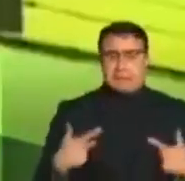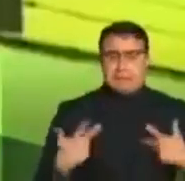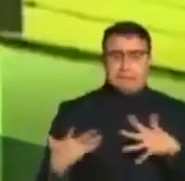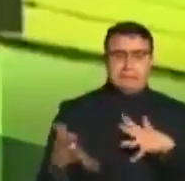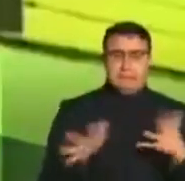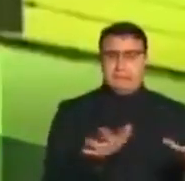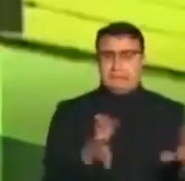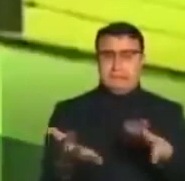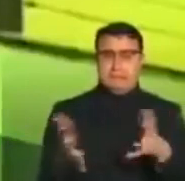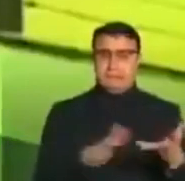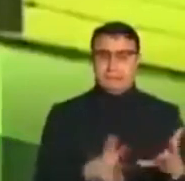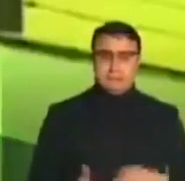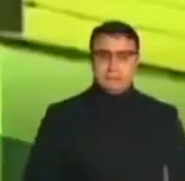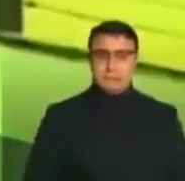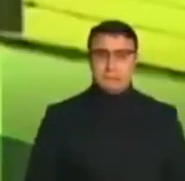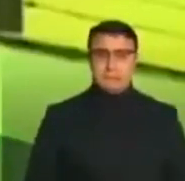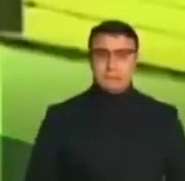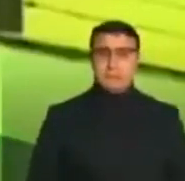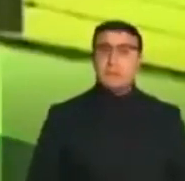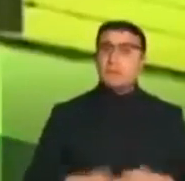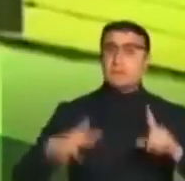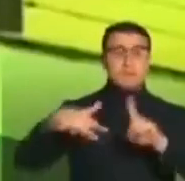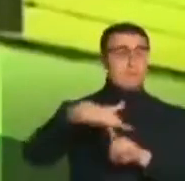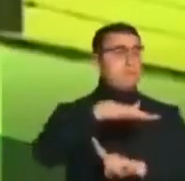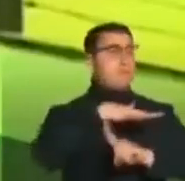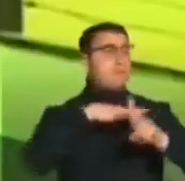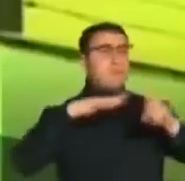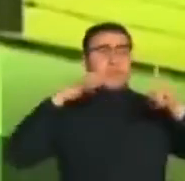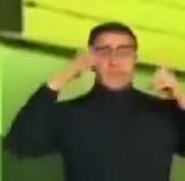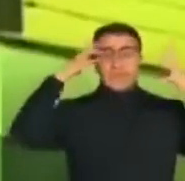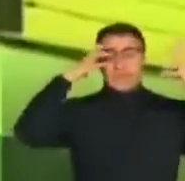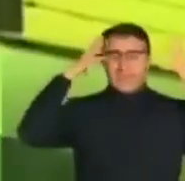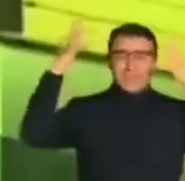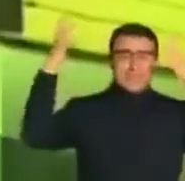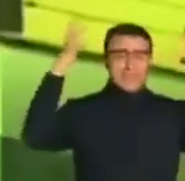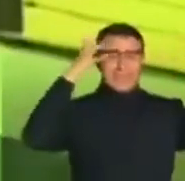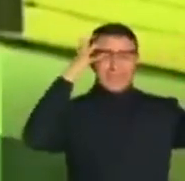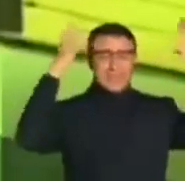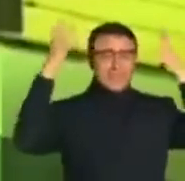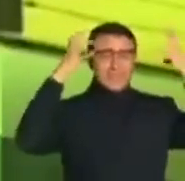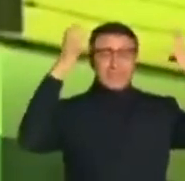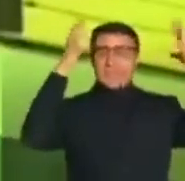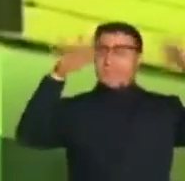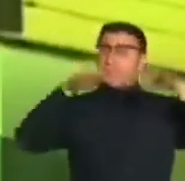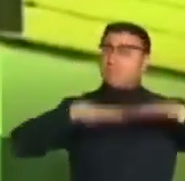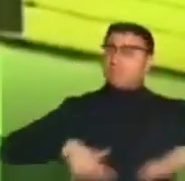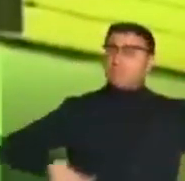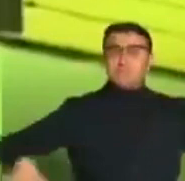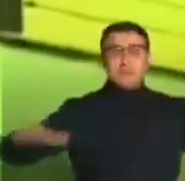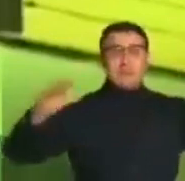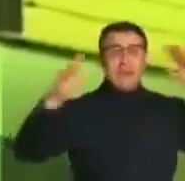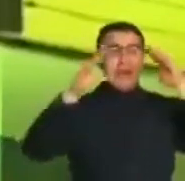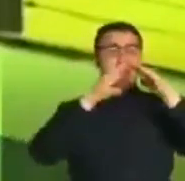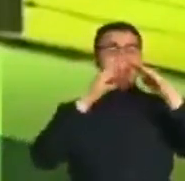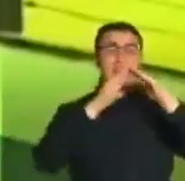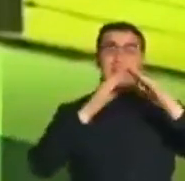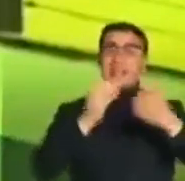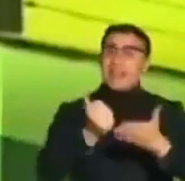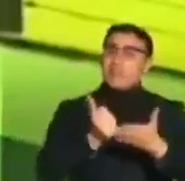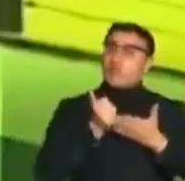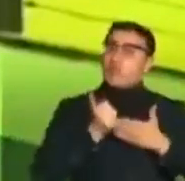a prácticamente subsistir en medio del desespero que ni siquiera el entorno hogareño puede